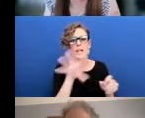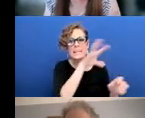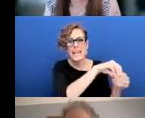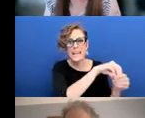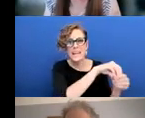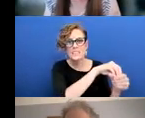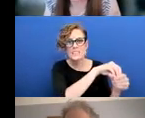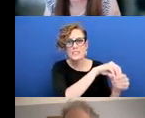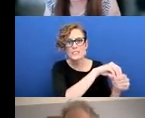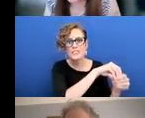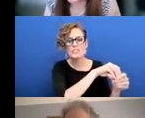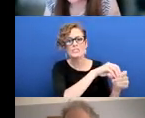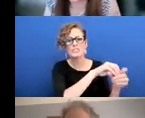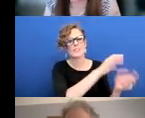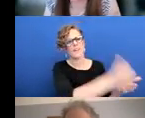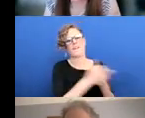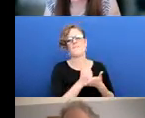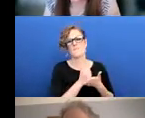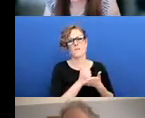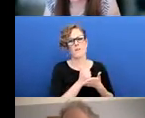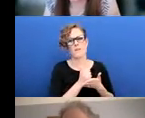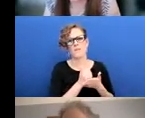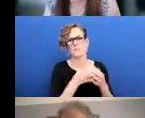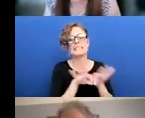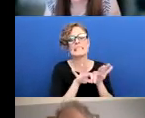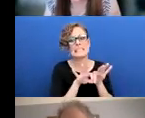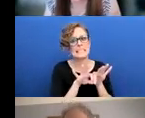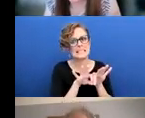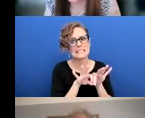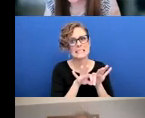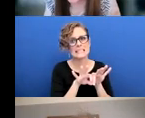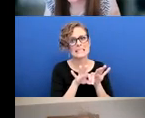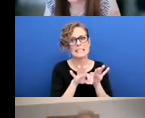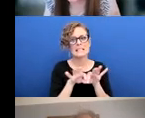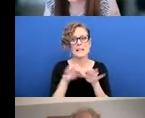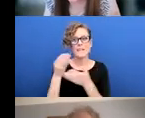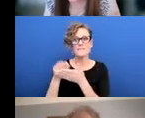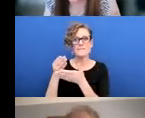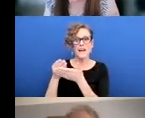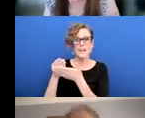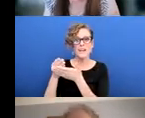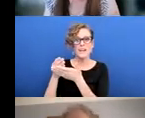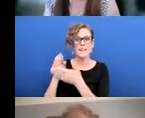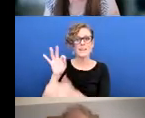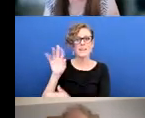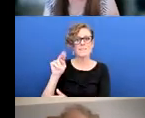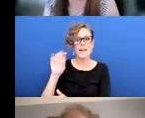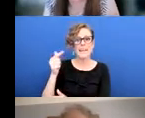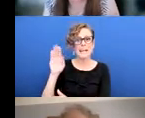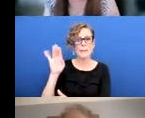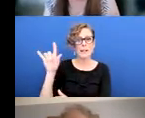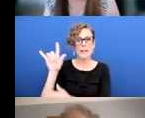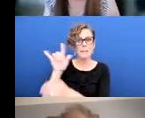been hugely helpful and key in things like getting La participación de todos ustedes ha sido